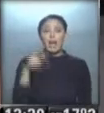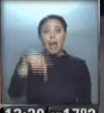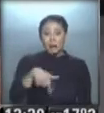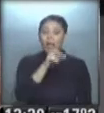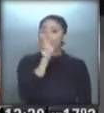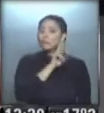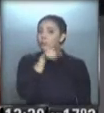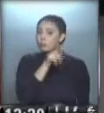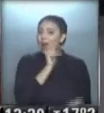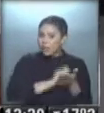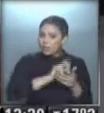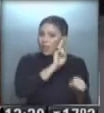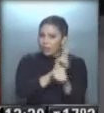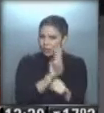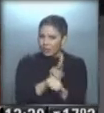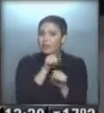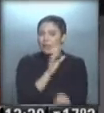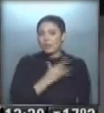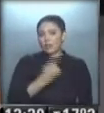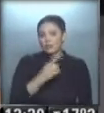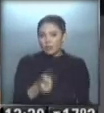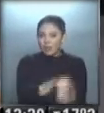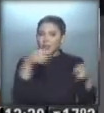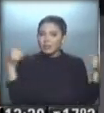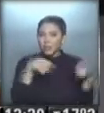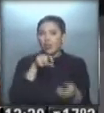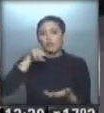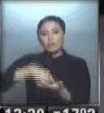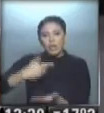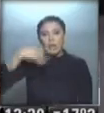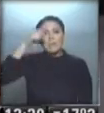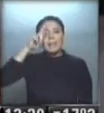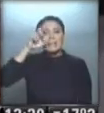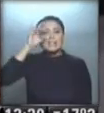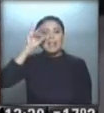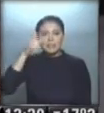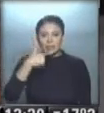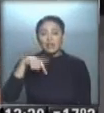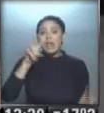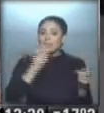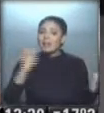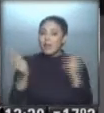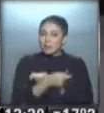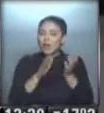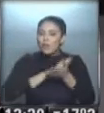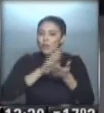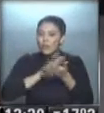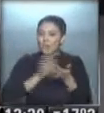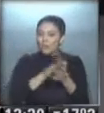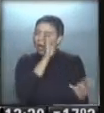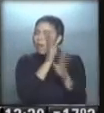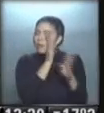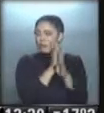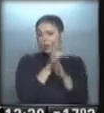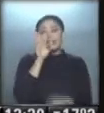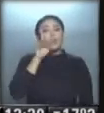Ahora está custodiada entonces esta periodista y directora de un medio allí en la ciudad de Mercedes. Cambiamos de tema, hay una nueva revelación del espionaje que lleva